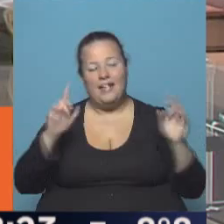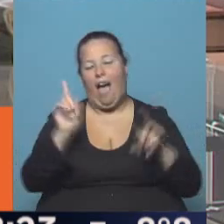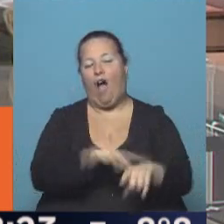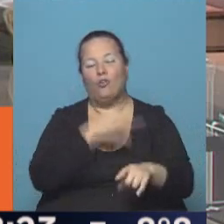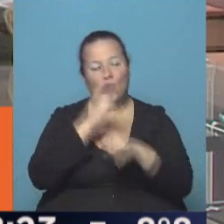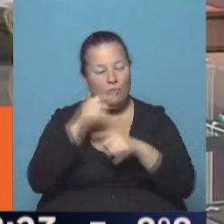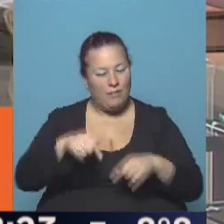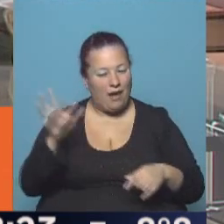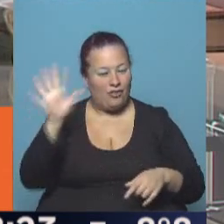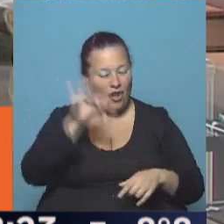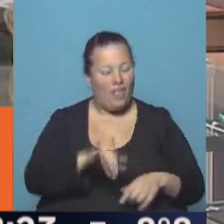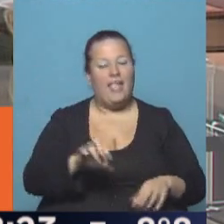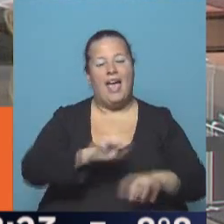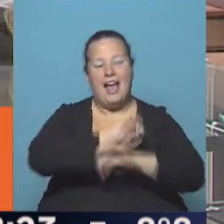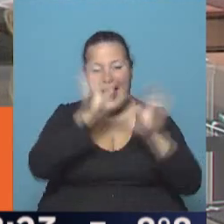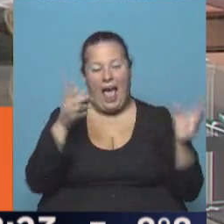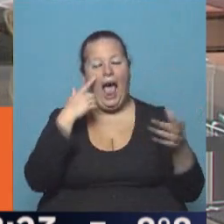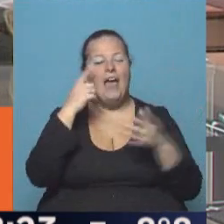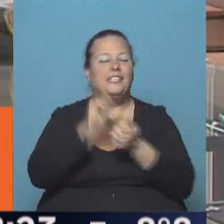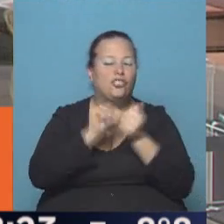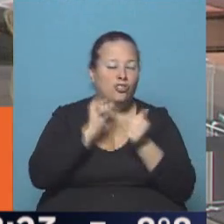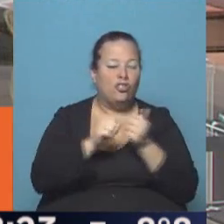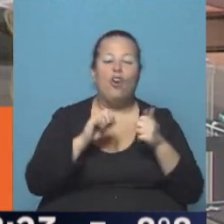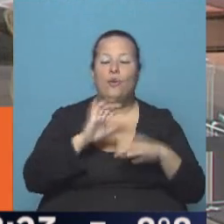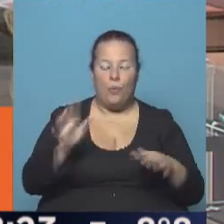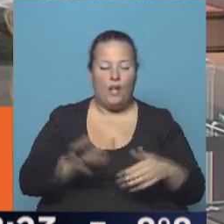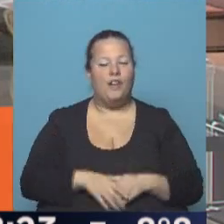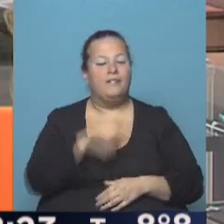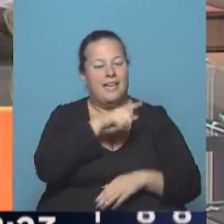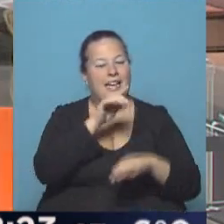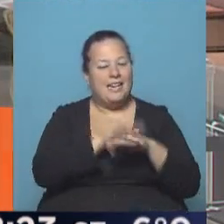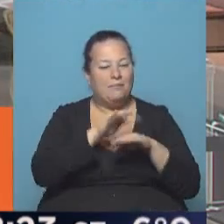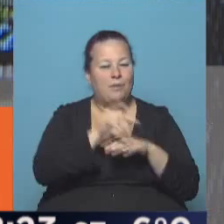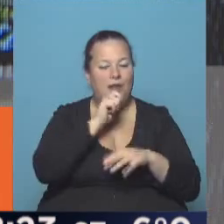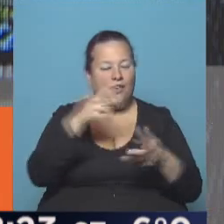a dar a diario tengan un contexto, una historia, y bueno, él se encargó como periodista de